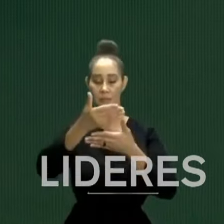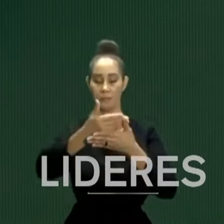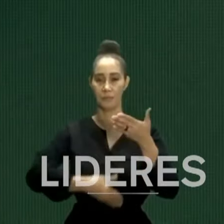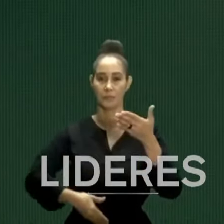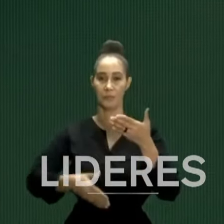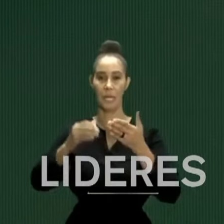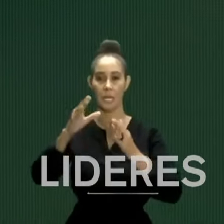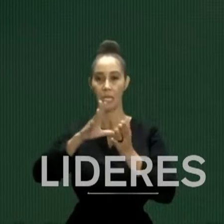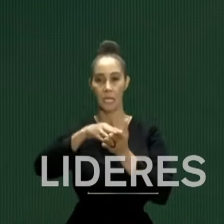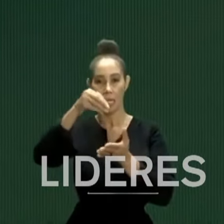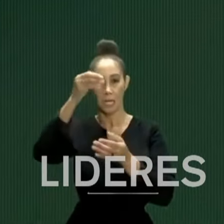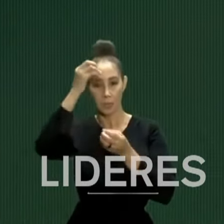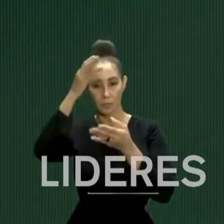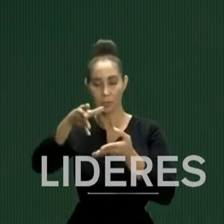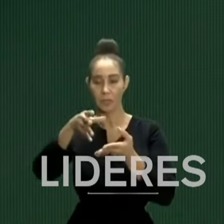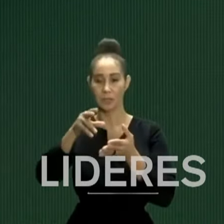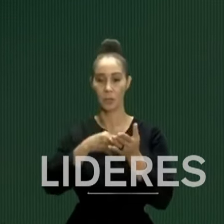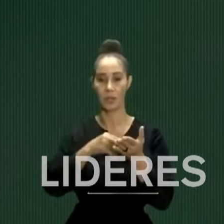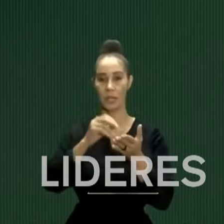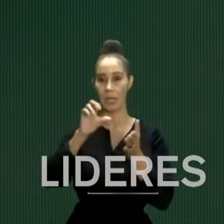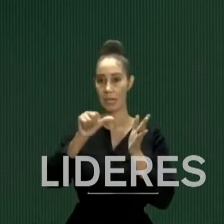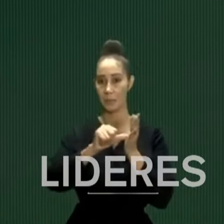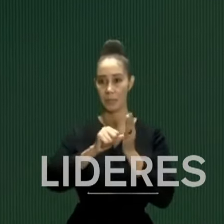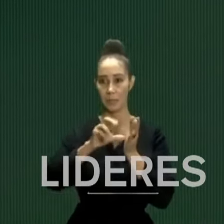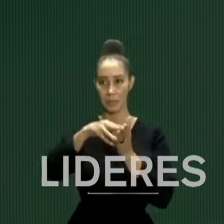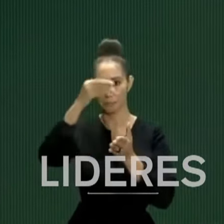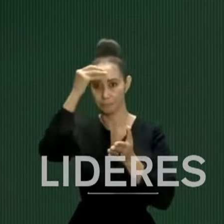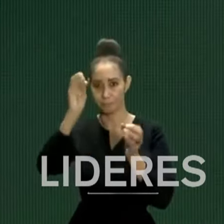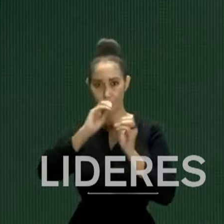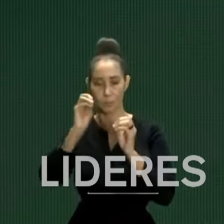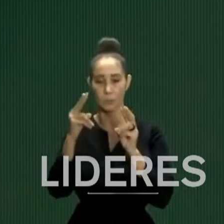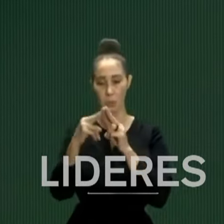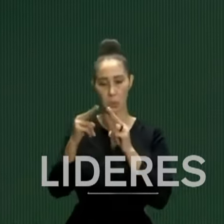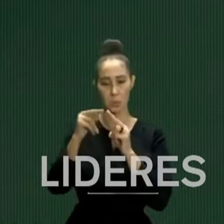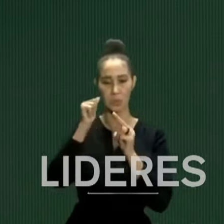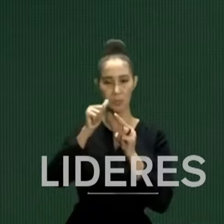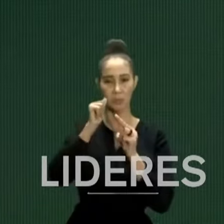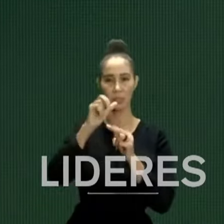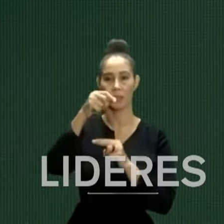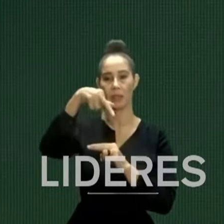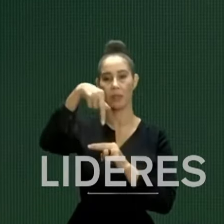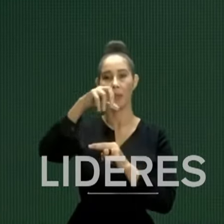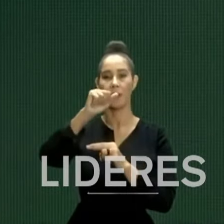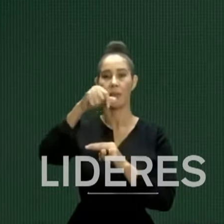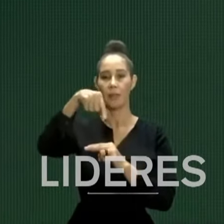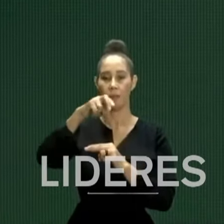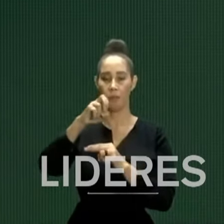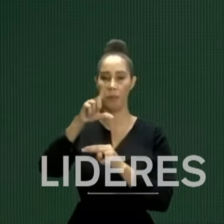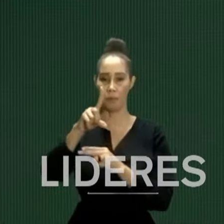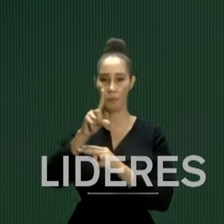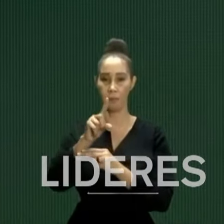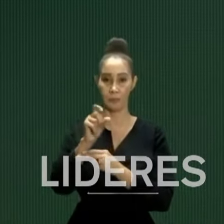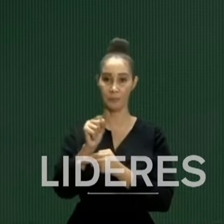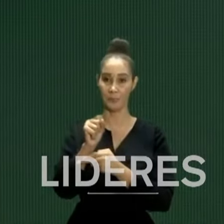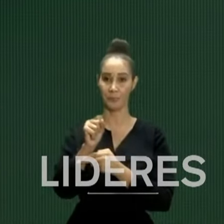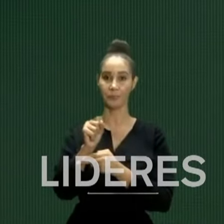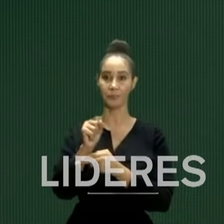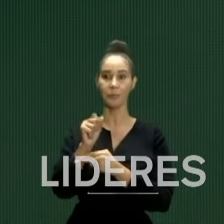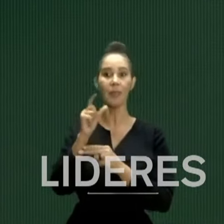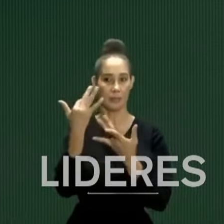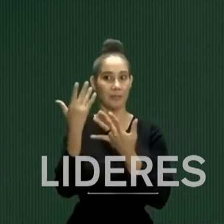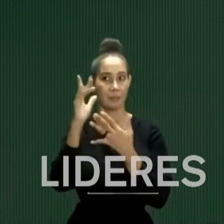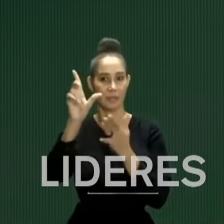Capital. Entonces yo la llamé y le dije, ¿tú conoces una muchacha que se llama Raquel Arbaje? Y me dijo, te investigo